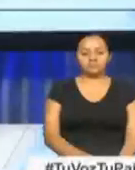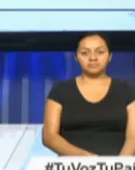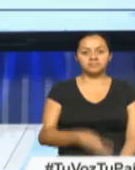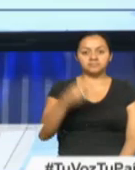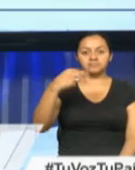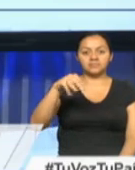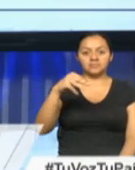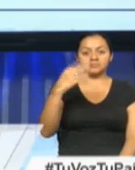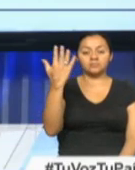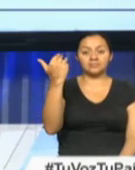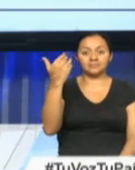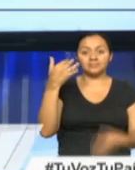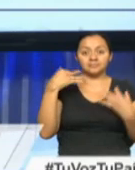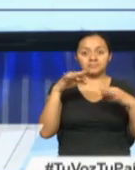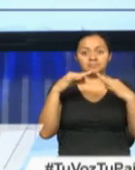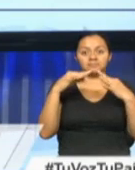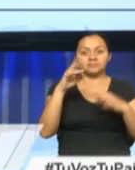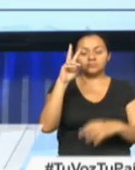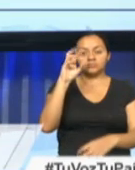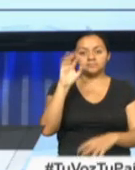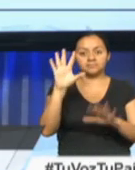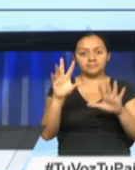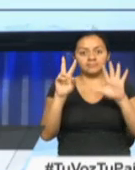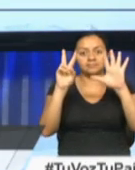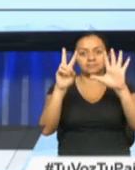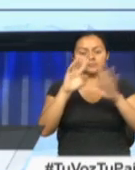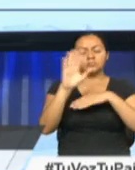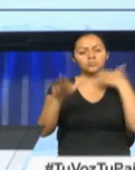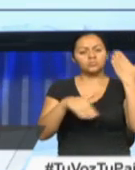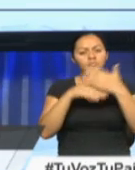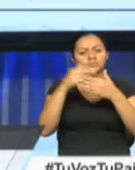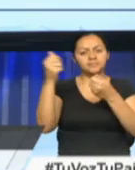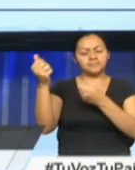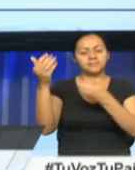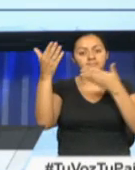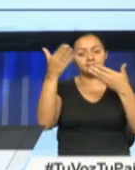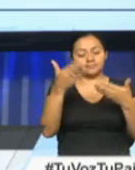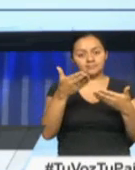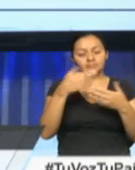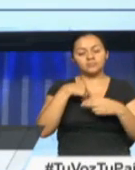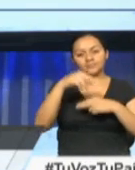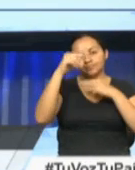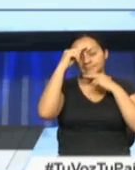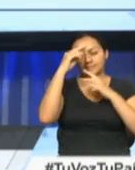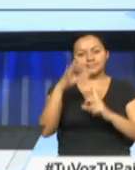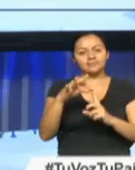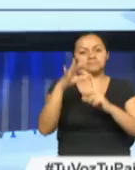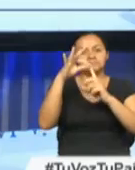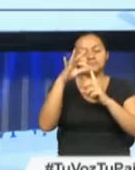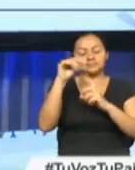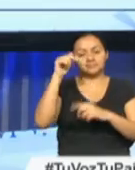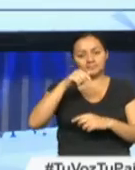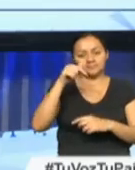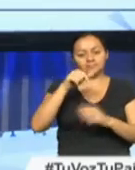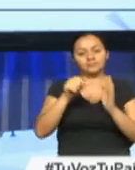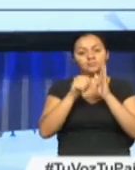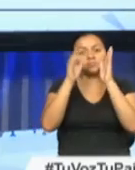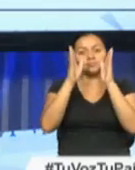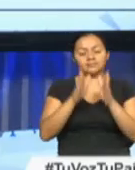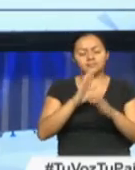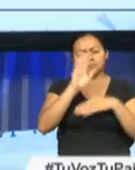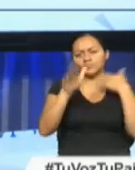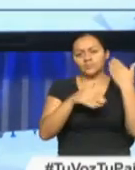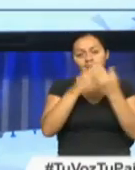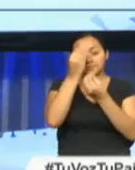Miércoles 15 de febrero del 2017. Bienvenidas y bienvenidos a la emisión central de Noticiero Ciudadano. Listos con la información